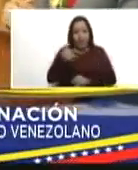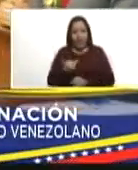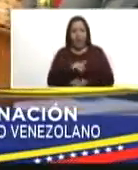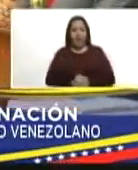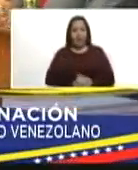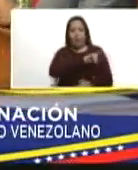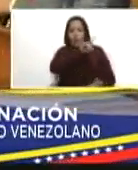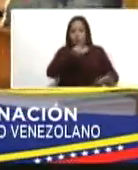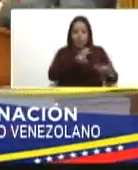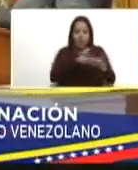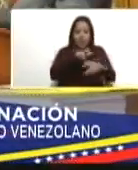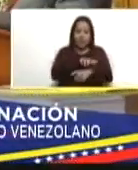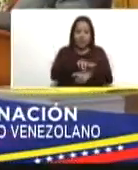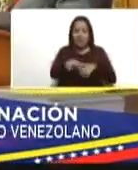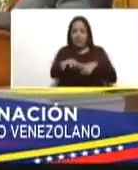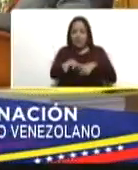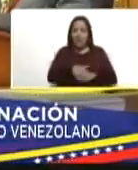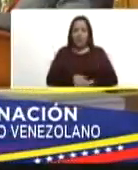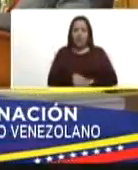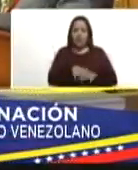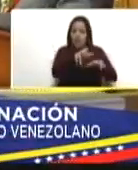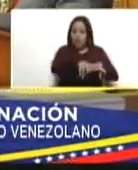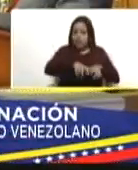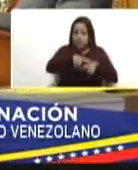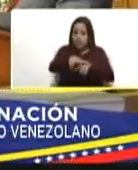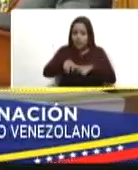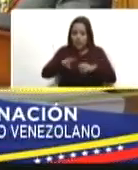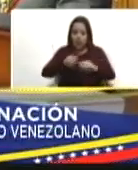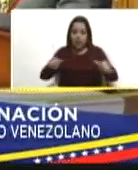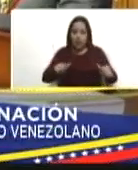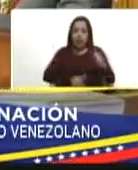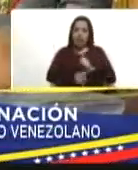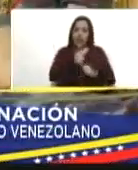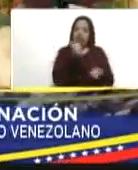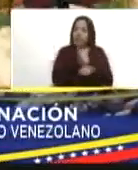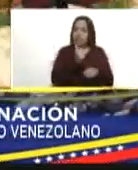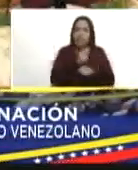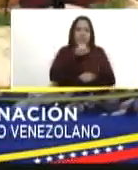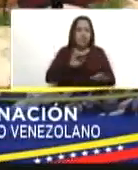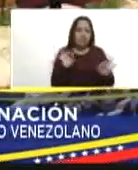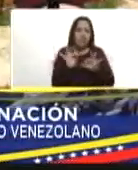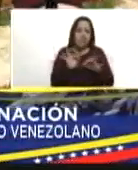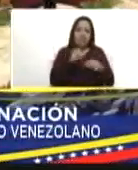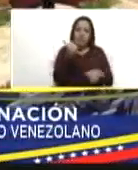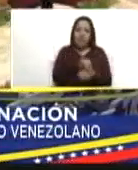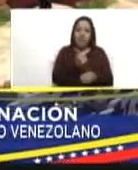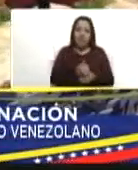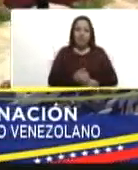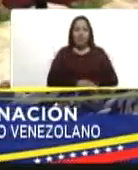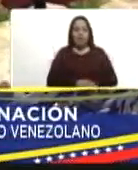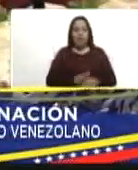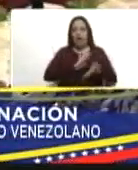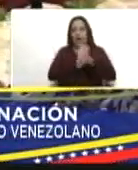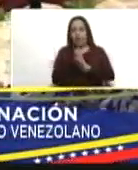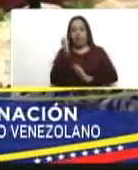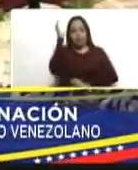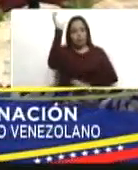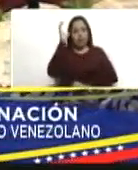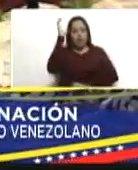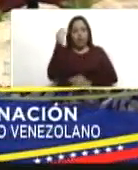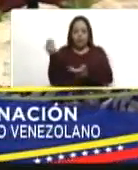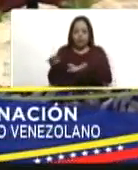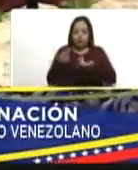totalidad de las tierras más fértiles ociosas desperdiciando el potencial que nos